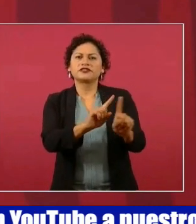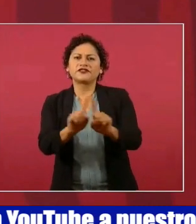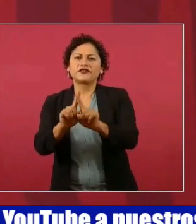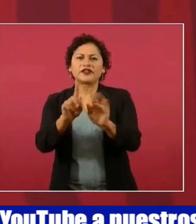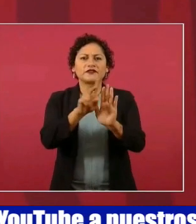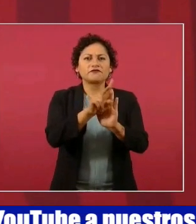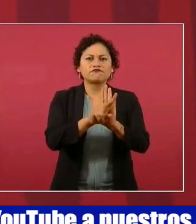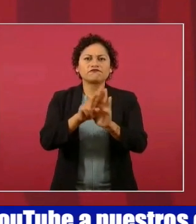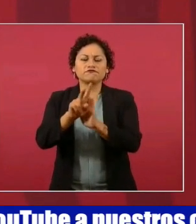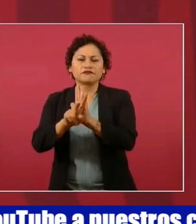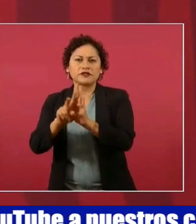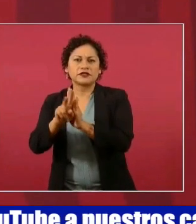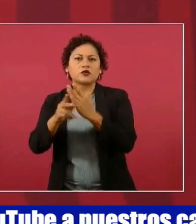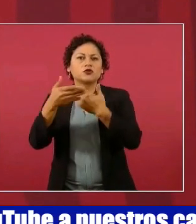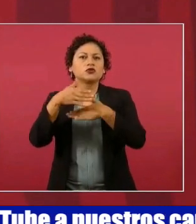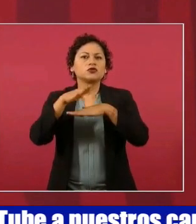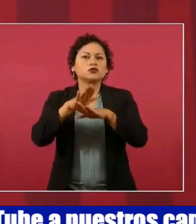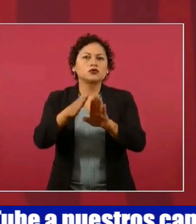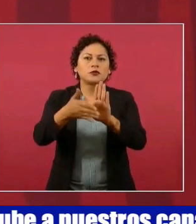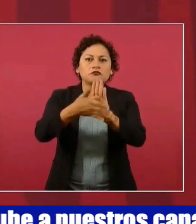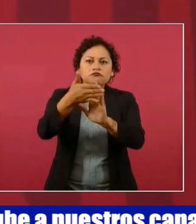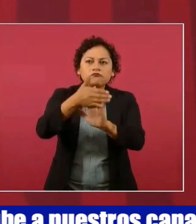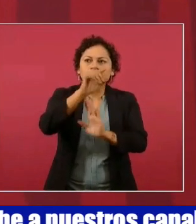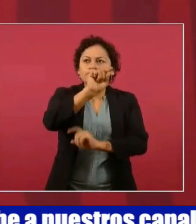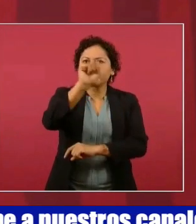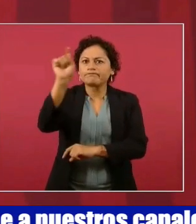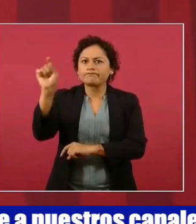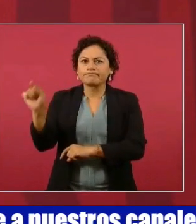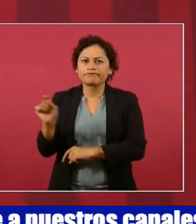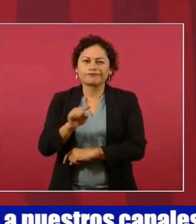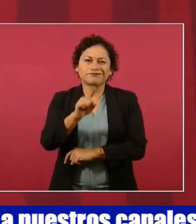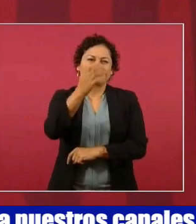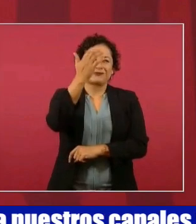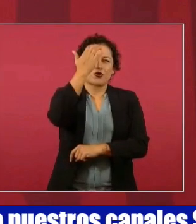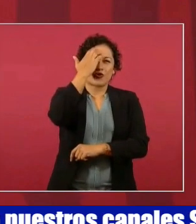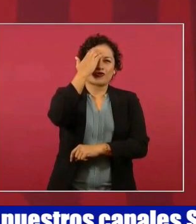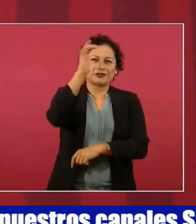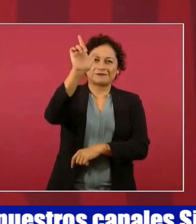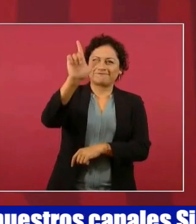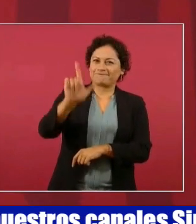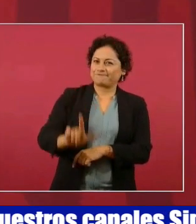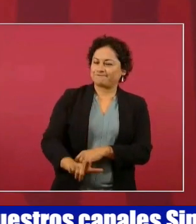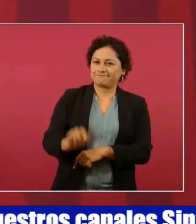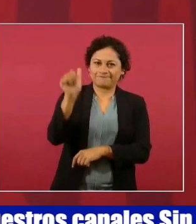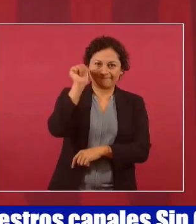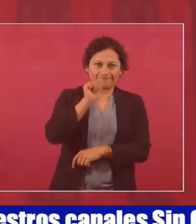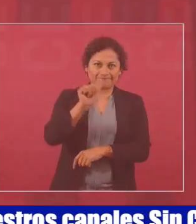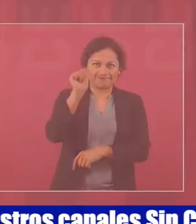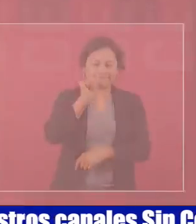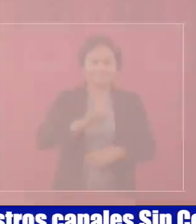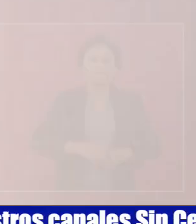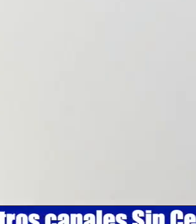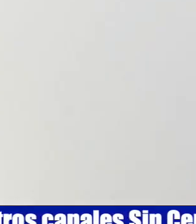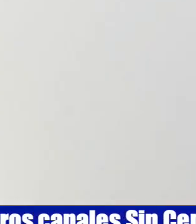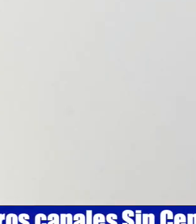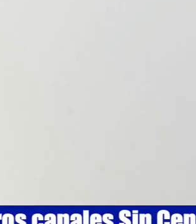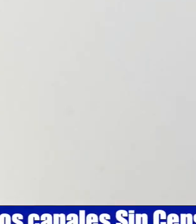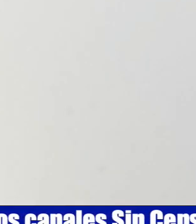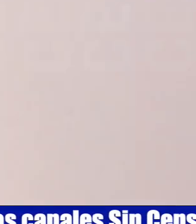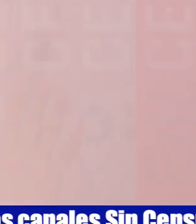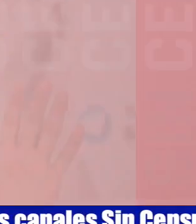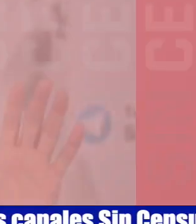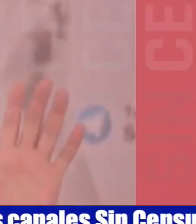gusto que existan estos enfrentamientos, dijo el presidente López Obrador, dijo que no debería hacerse eso, que hay que ver cómo les fue a los de la